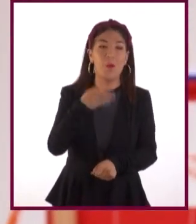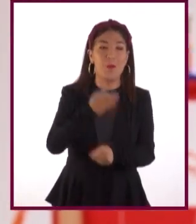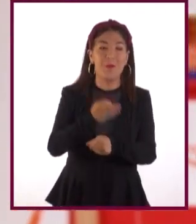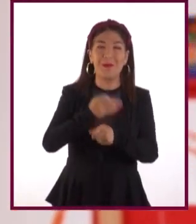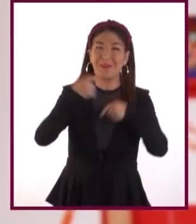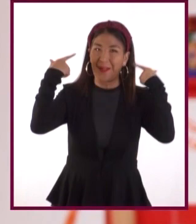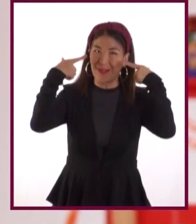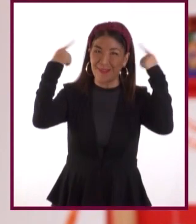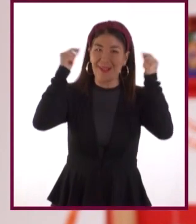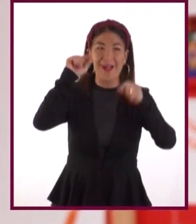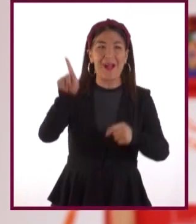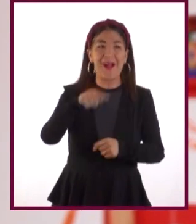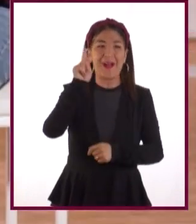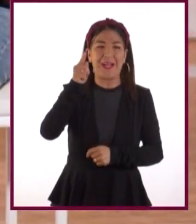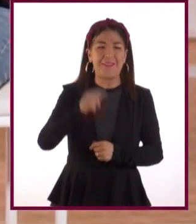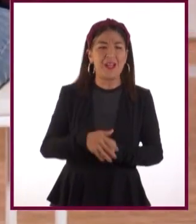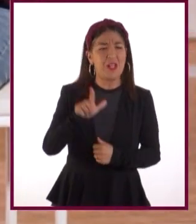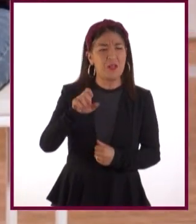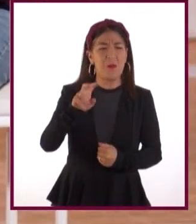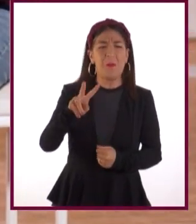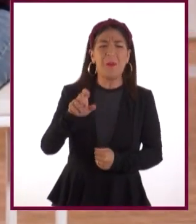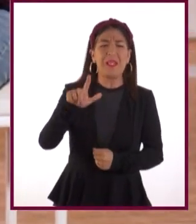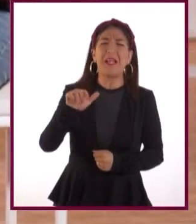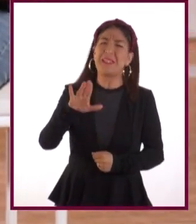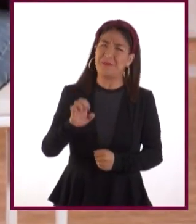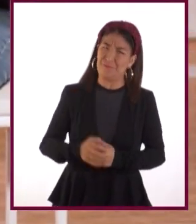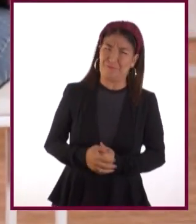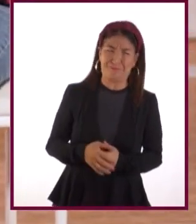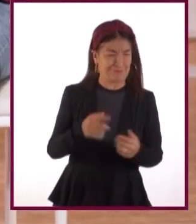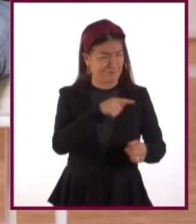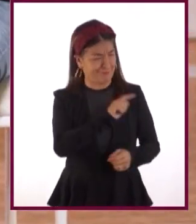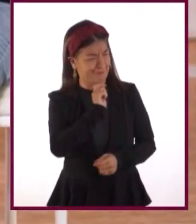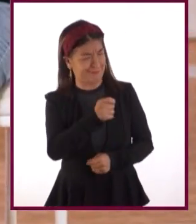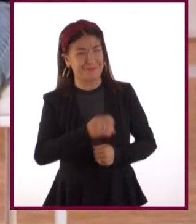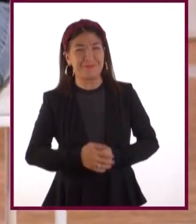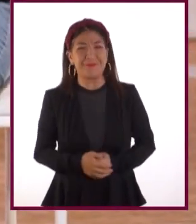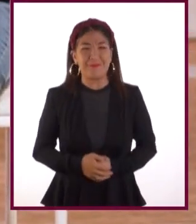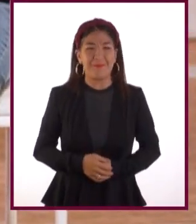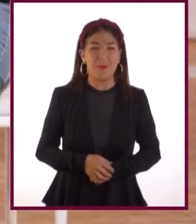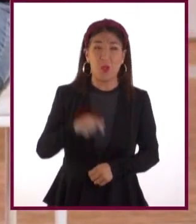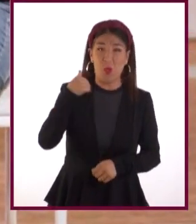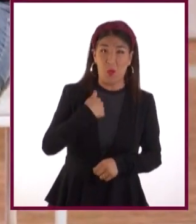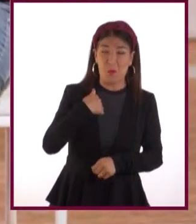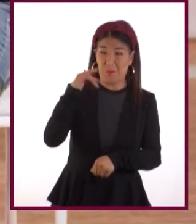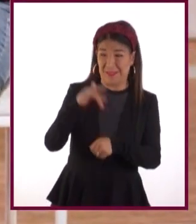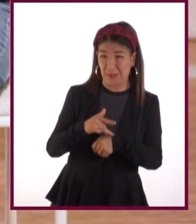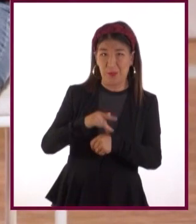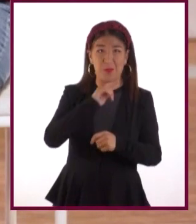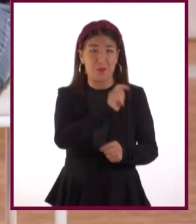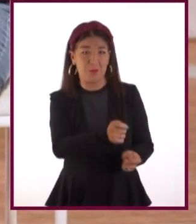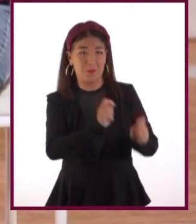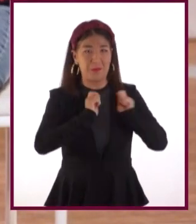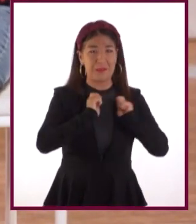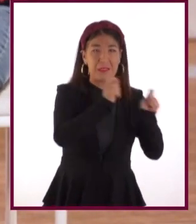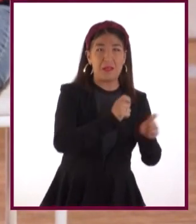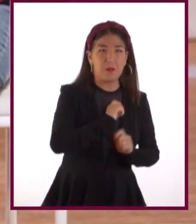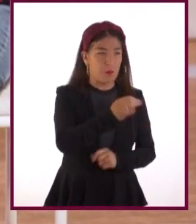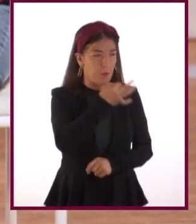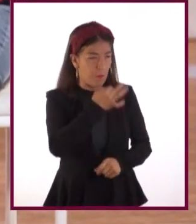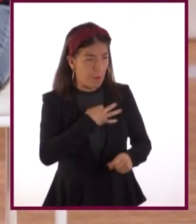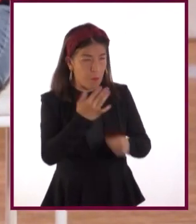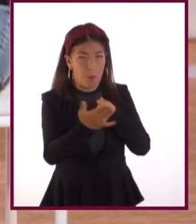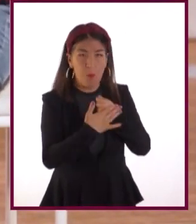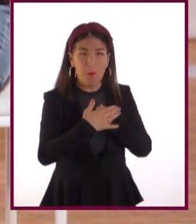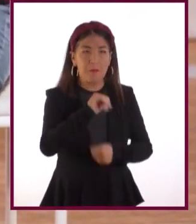hoy me toca ser Hada de Lovelace. Ay, ¿qué es eso de que te toca ser Hada de Lovelace? O sea, hoy me tocaba y te tocaba interpretar